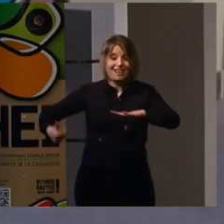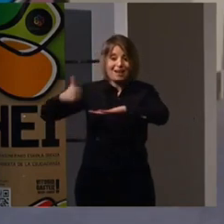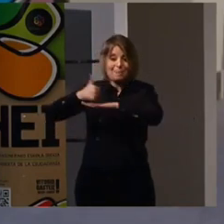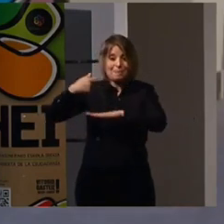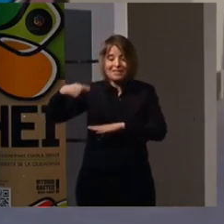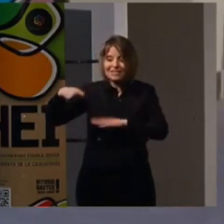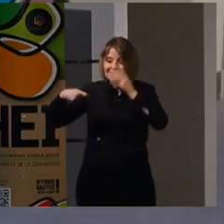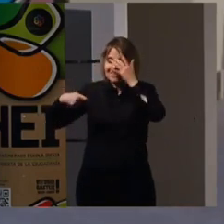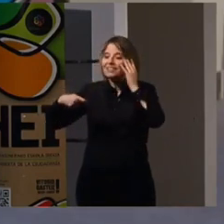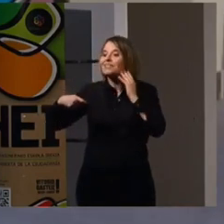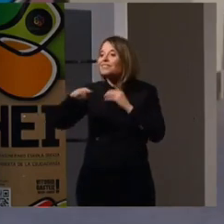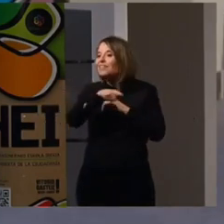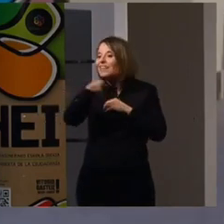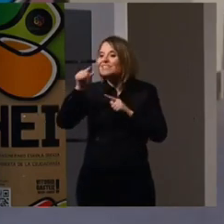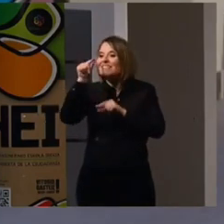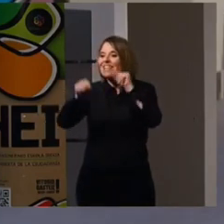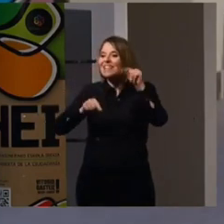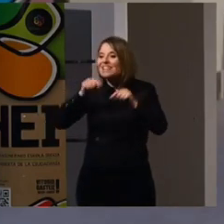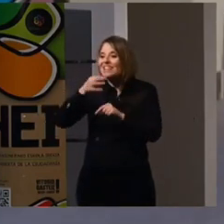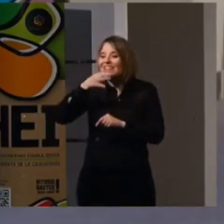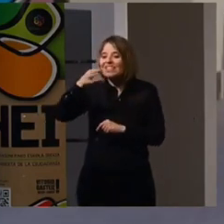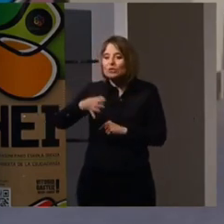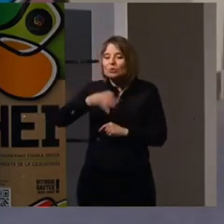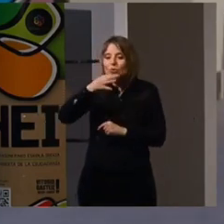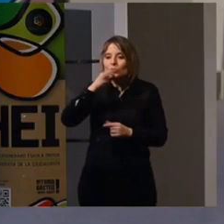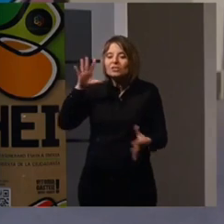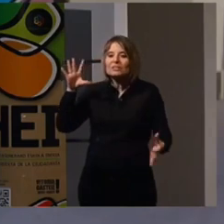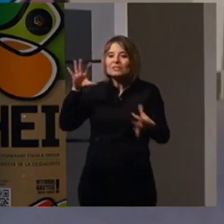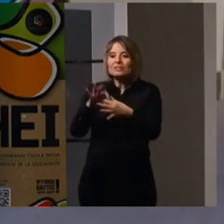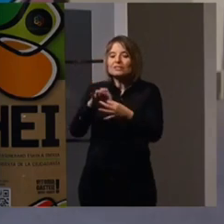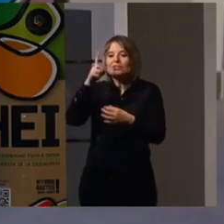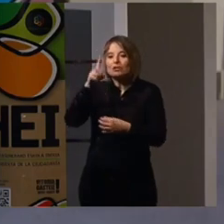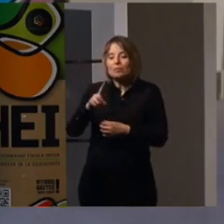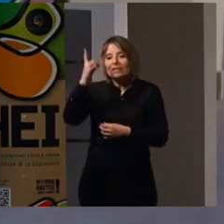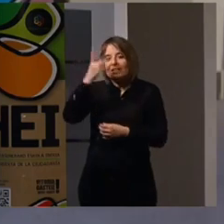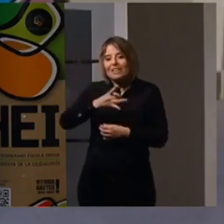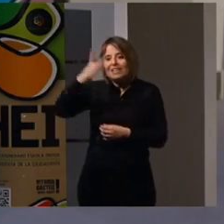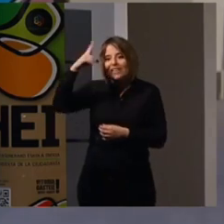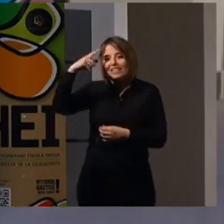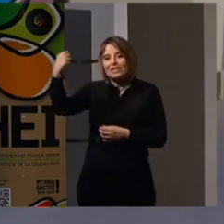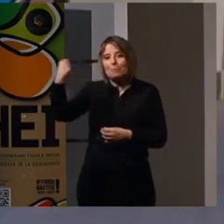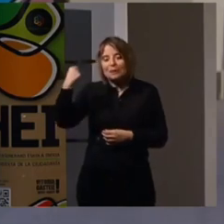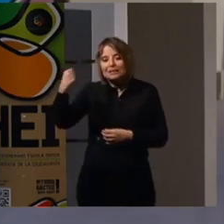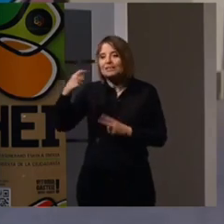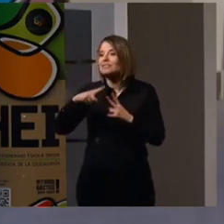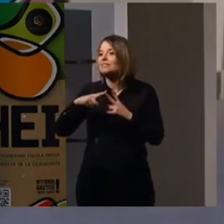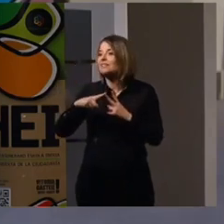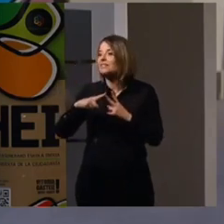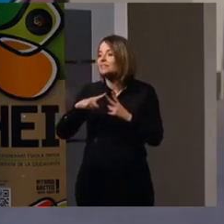que ver con que todo este discurso está muy relacionado también con ideas anarcocapitalistas y con